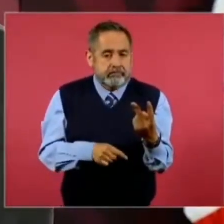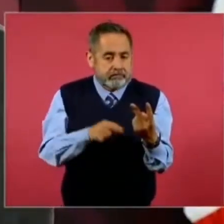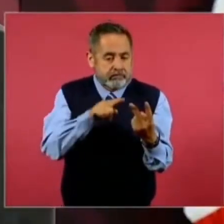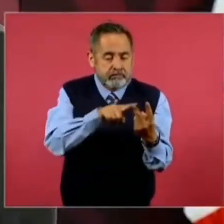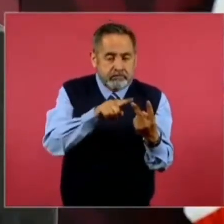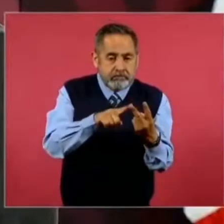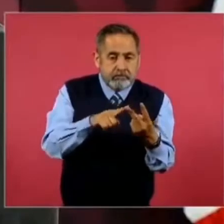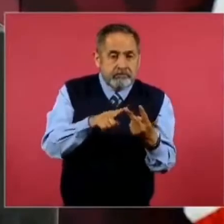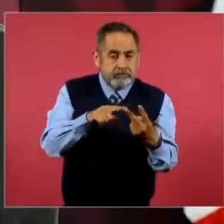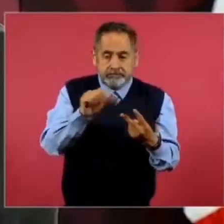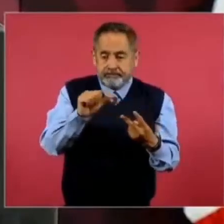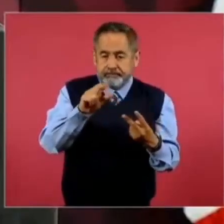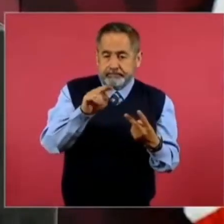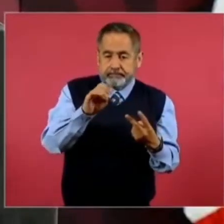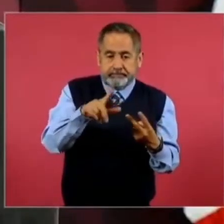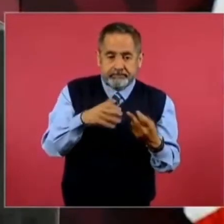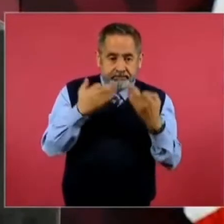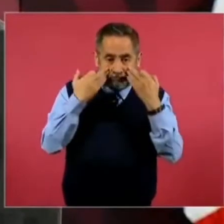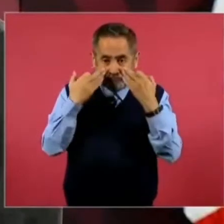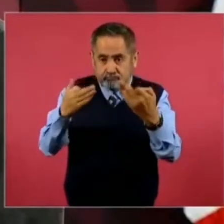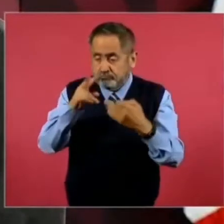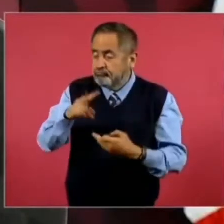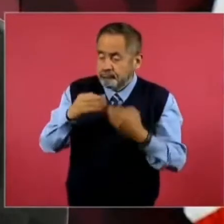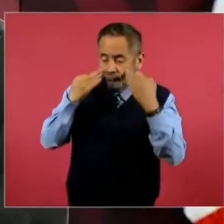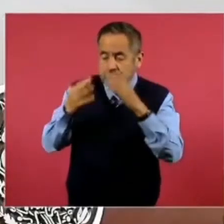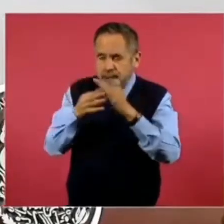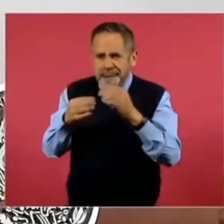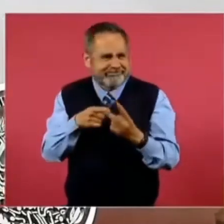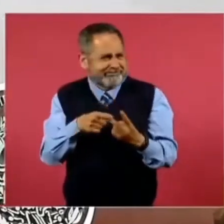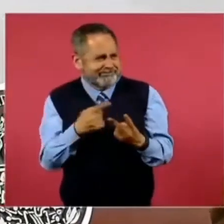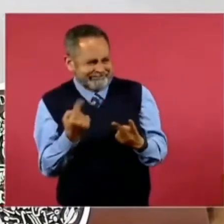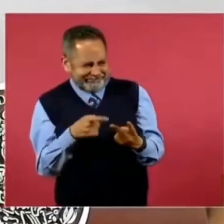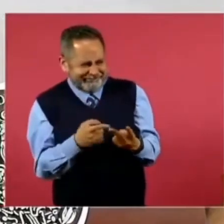testificó la señora Anabel,